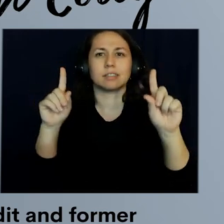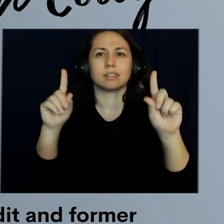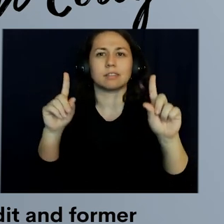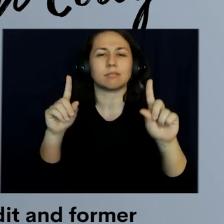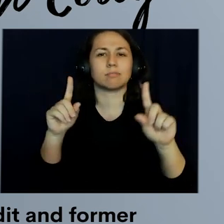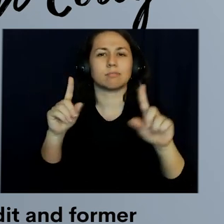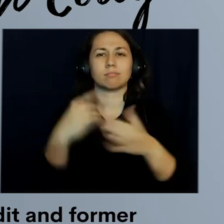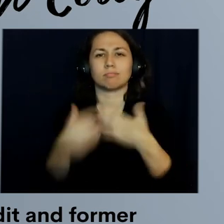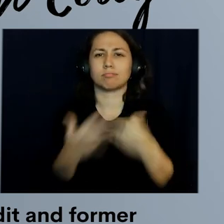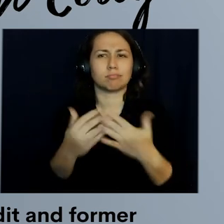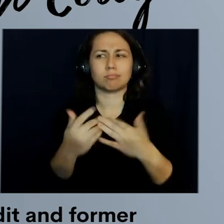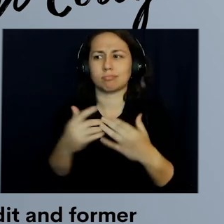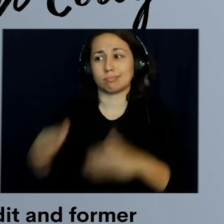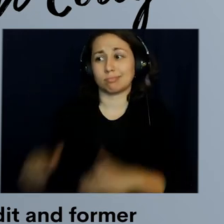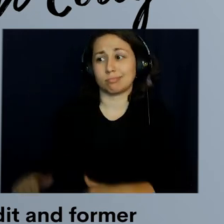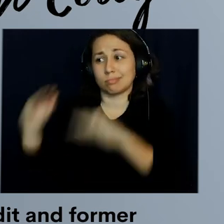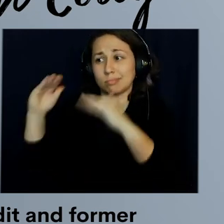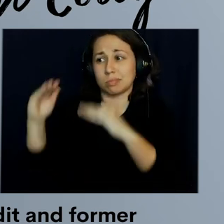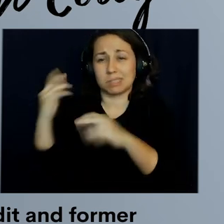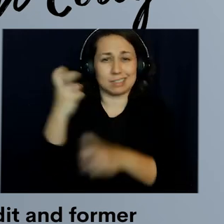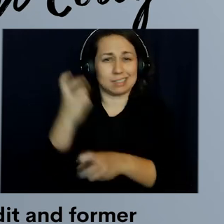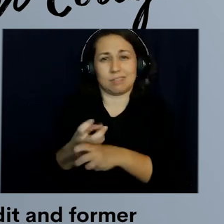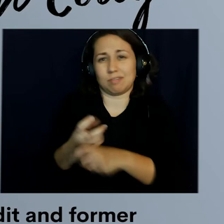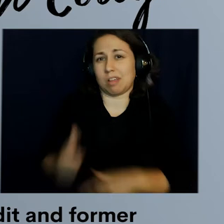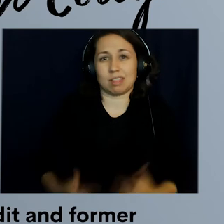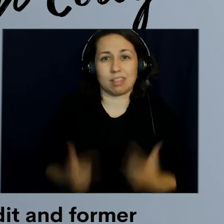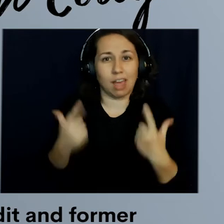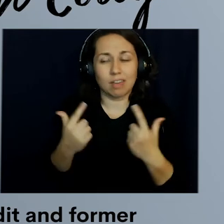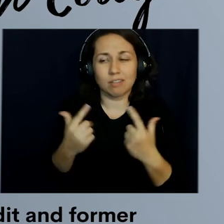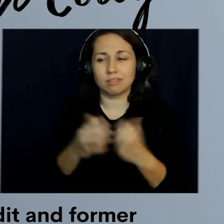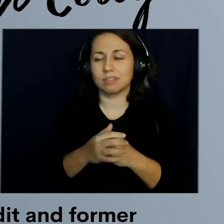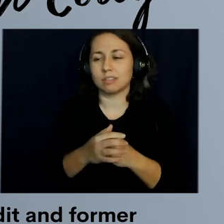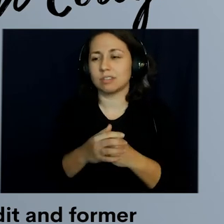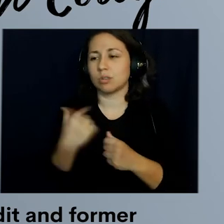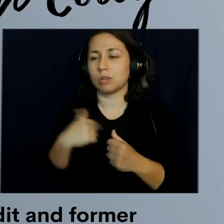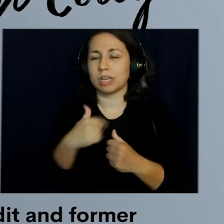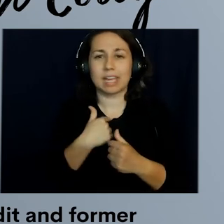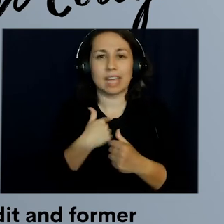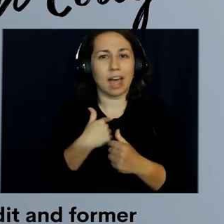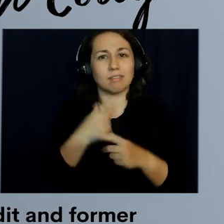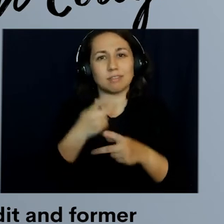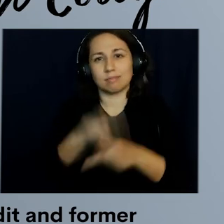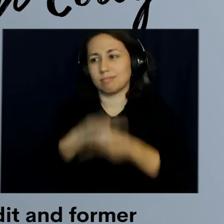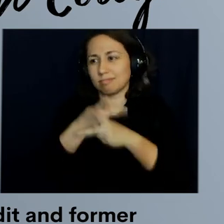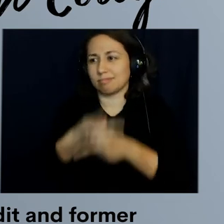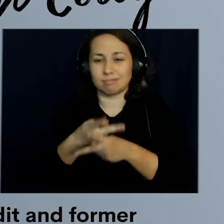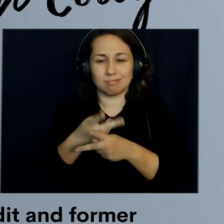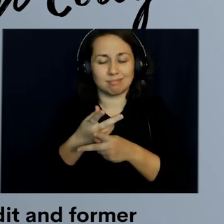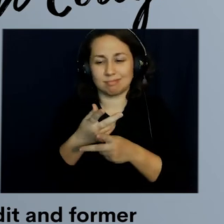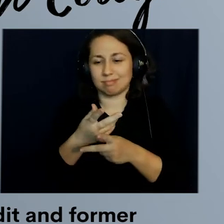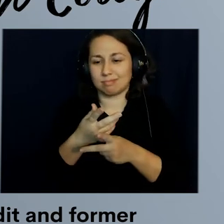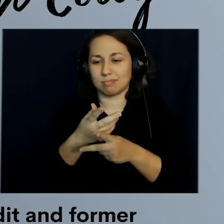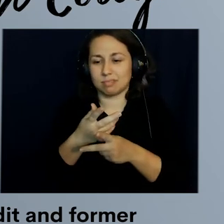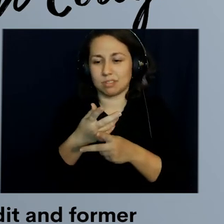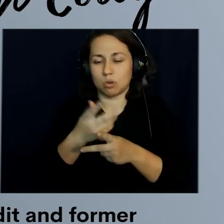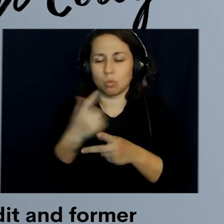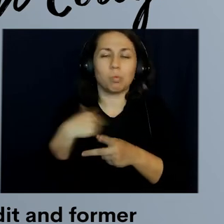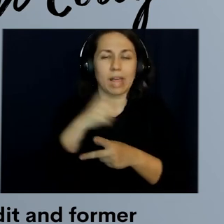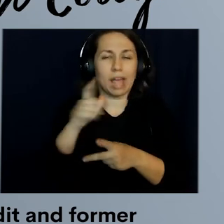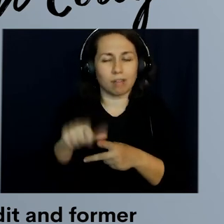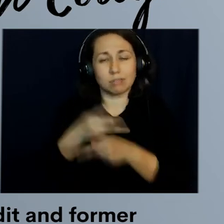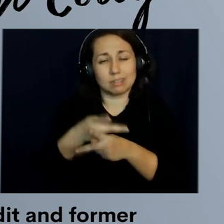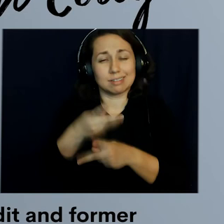tantas dificultades, infancias difíciles, pero trabajamos, nos esforzamos,